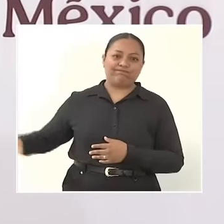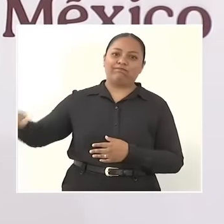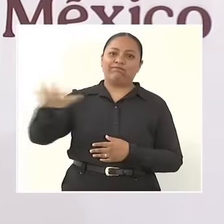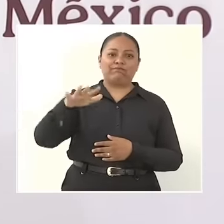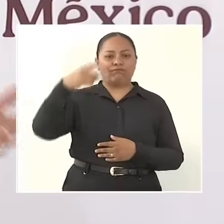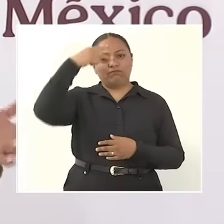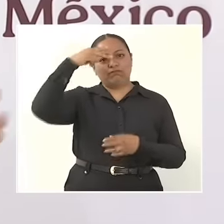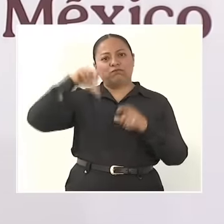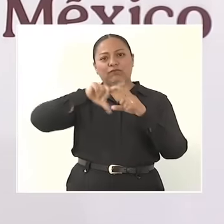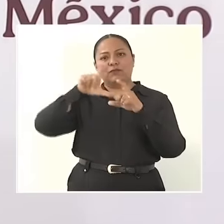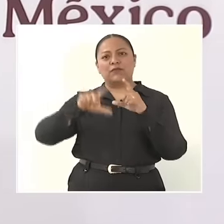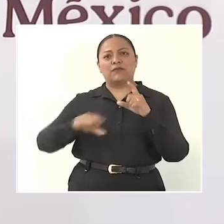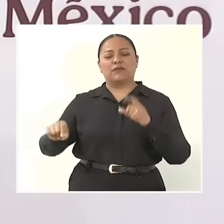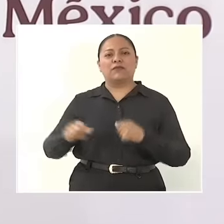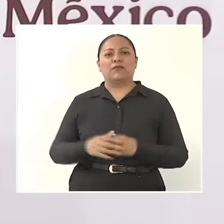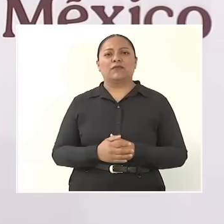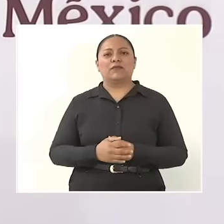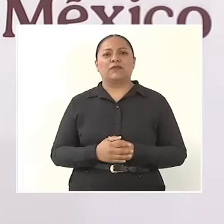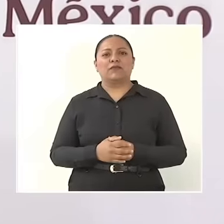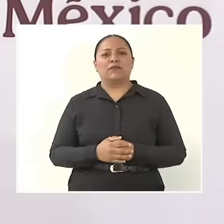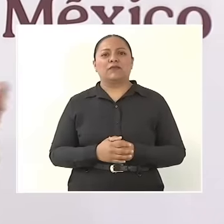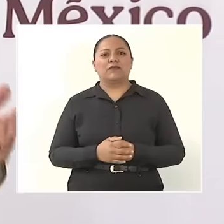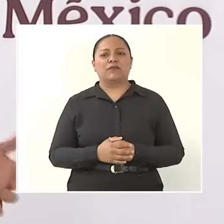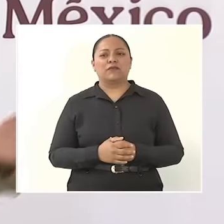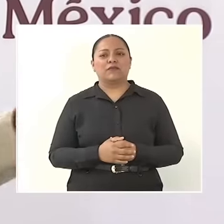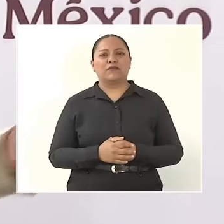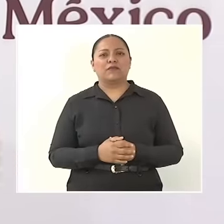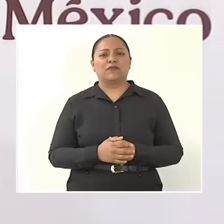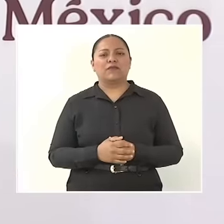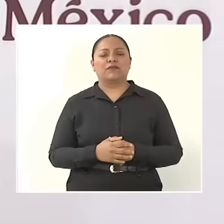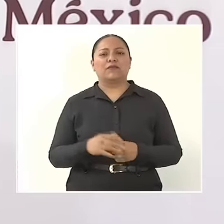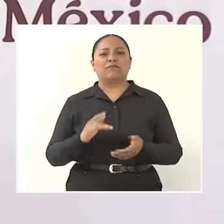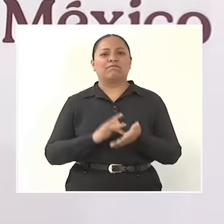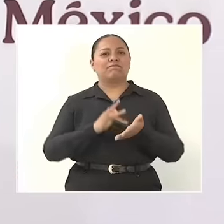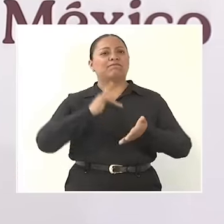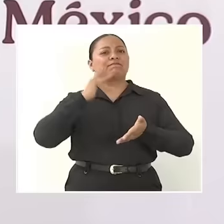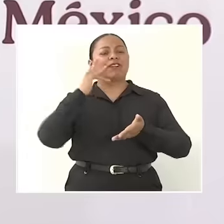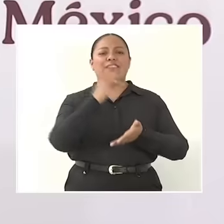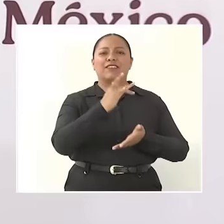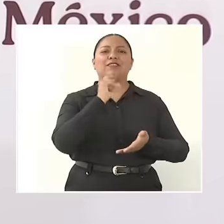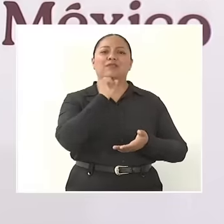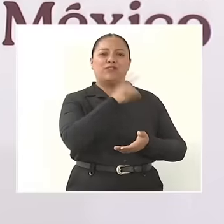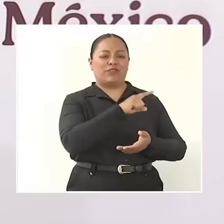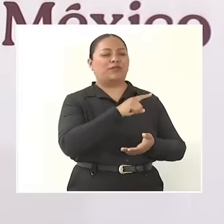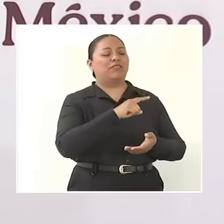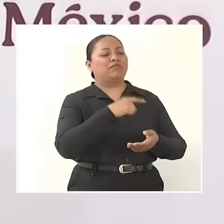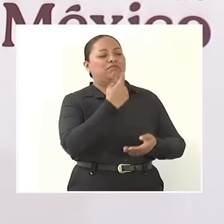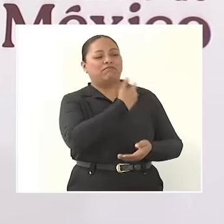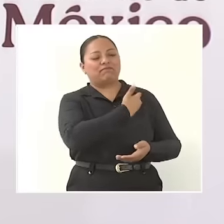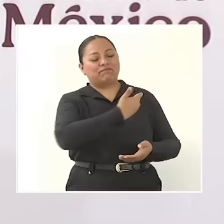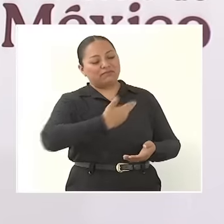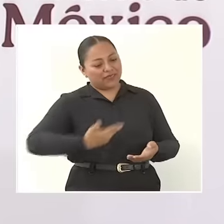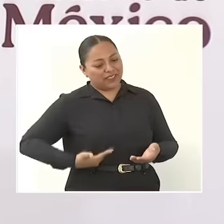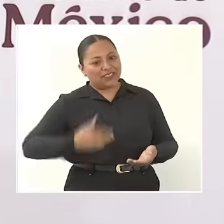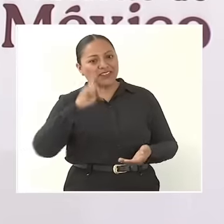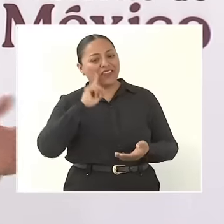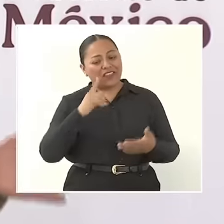Desde la Secretaría de Infraestructura, Comunicaciones y Transportes agradecemos la confianza de la presidenta para poder colaborar con